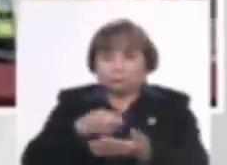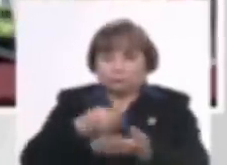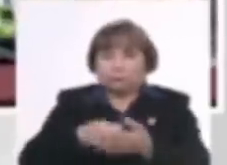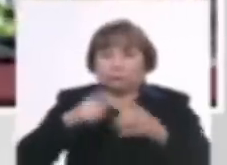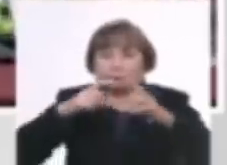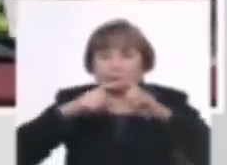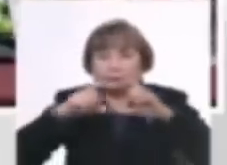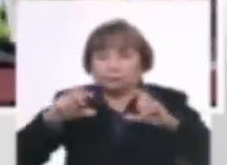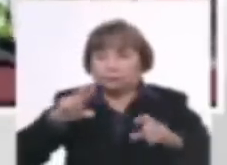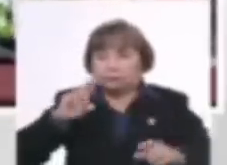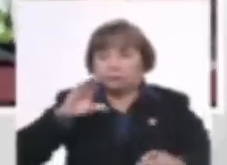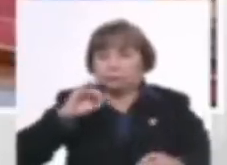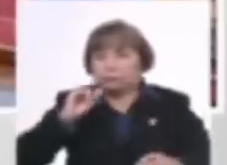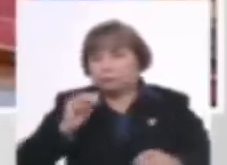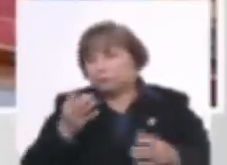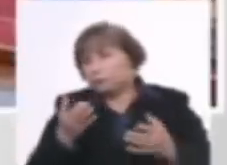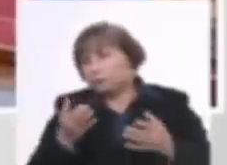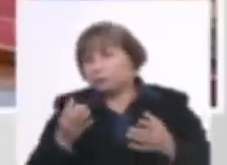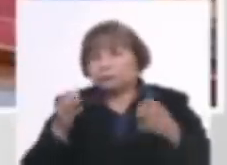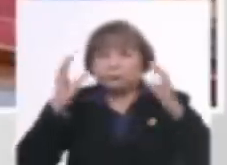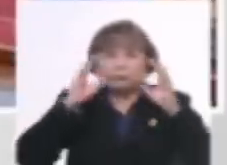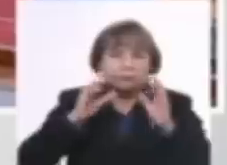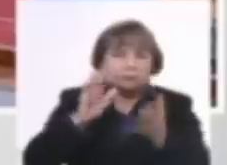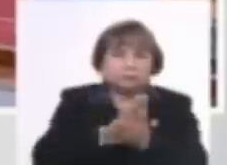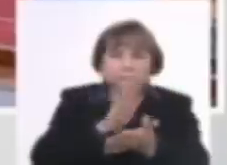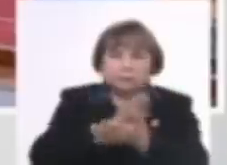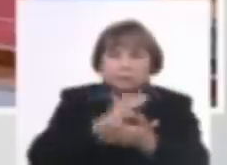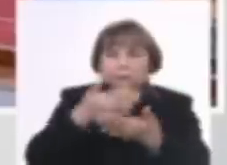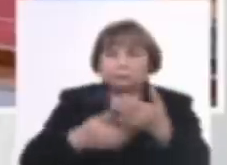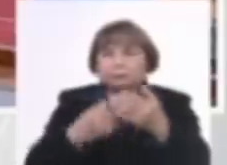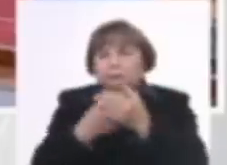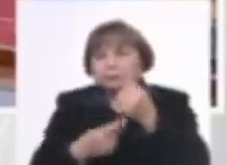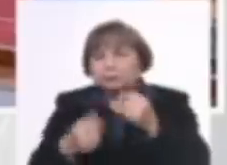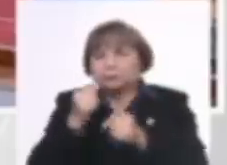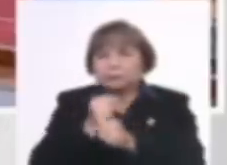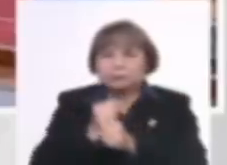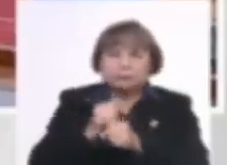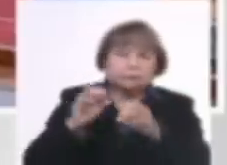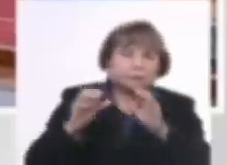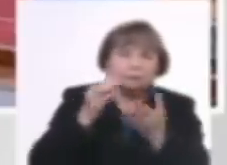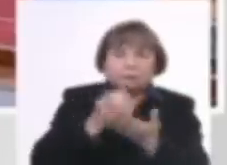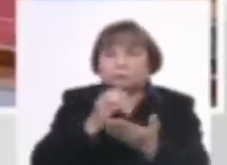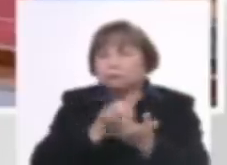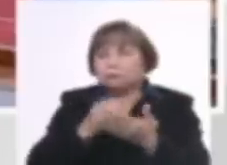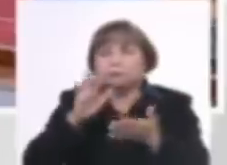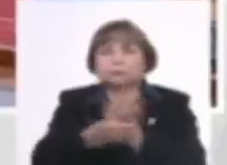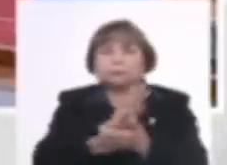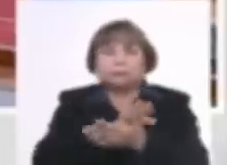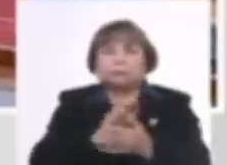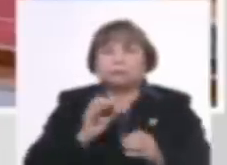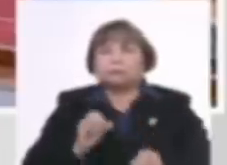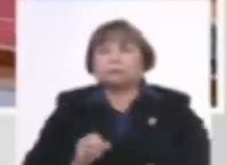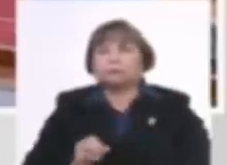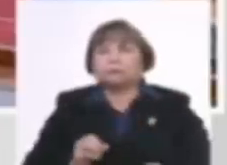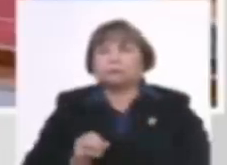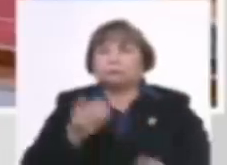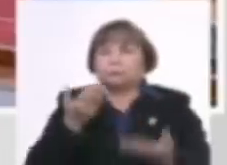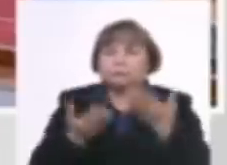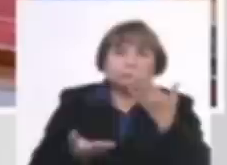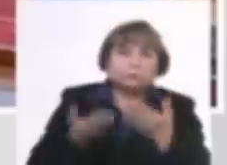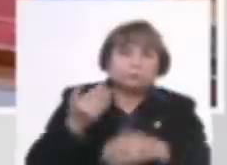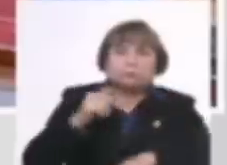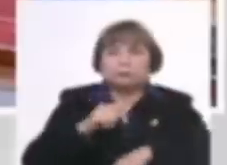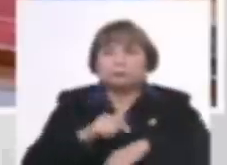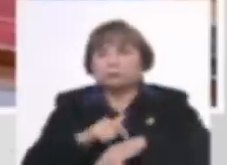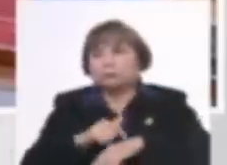recibo por honorario? ¿Era un contrato de boca por la confianza? ¿Era un contrato que se hacía mediante un documento? ¿En algún